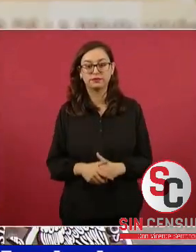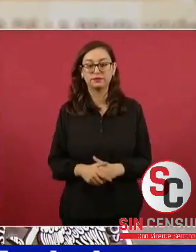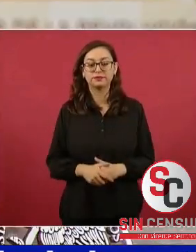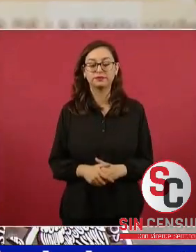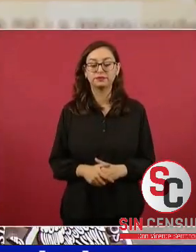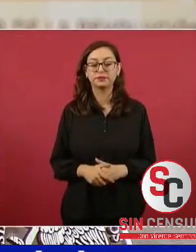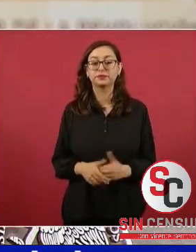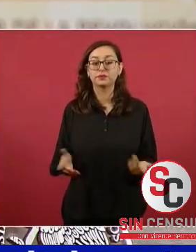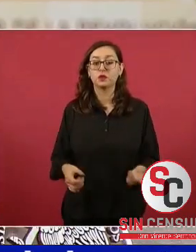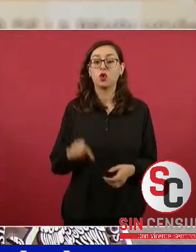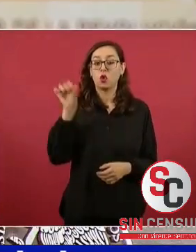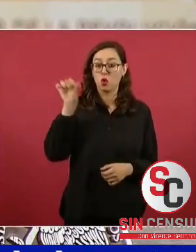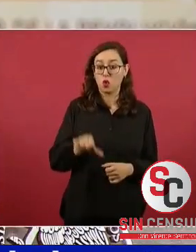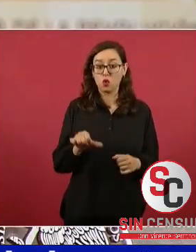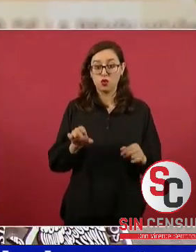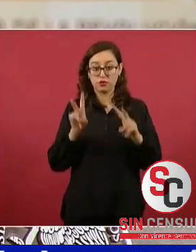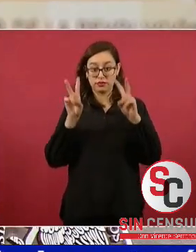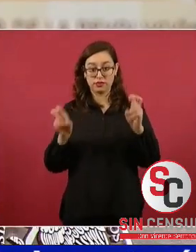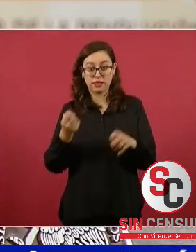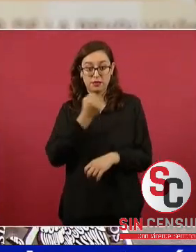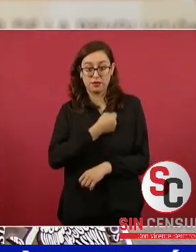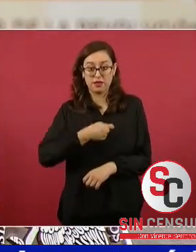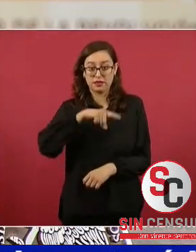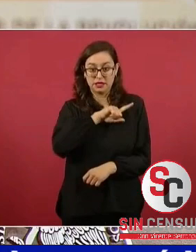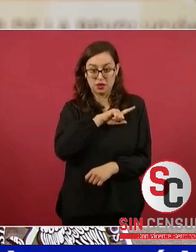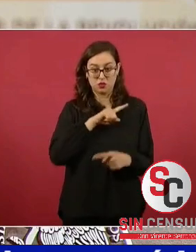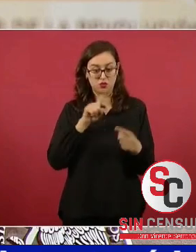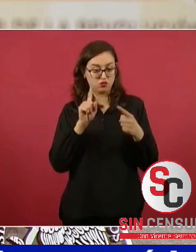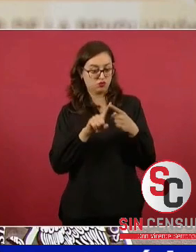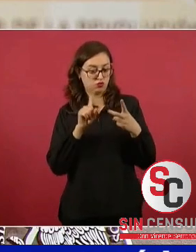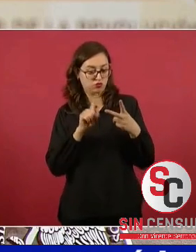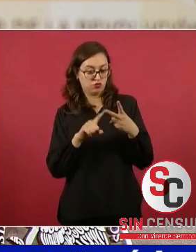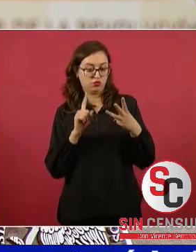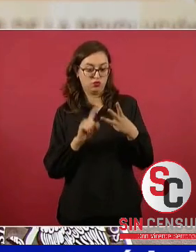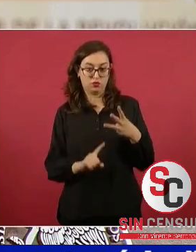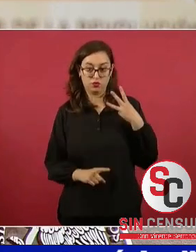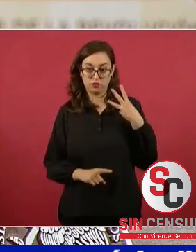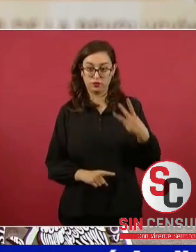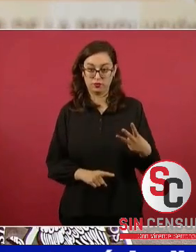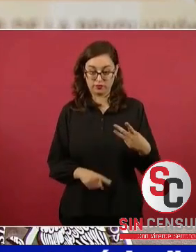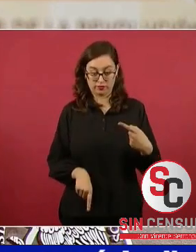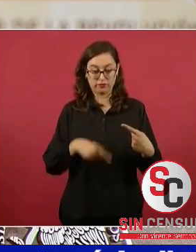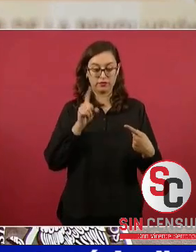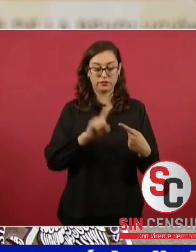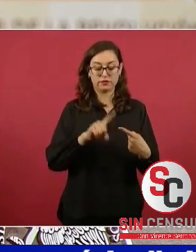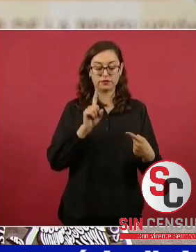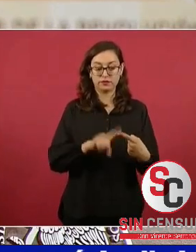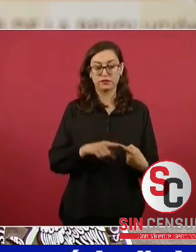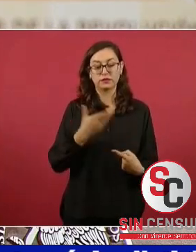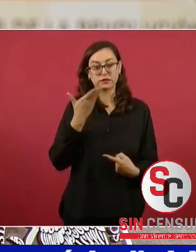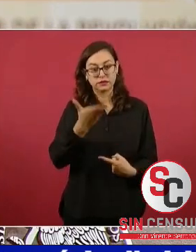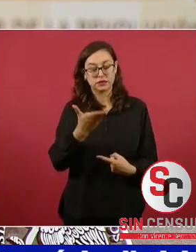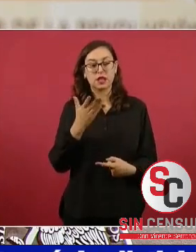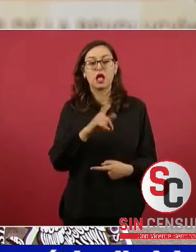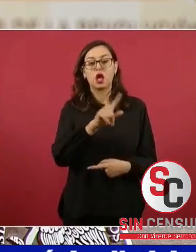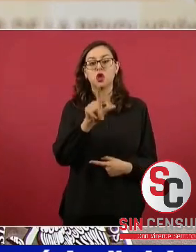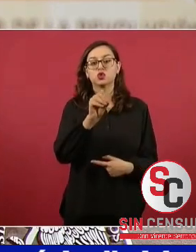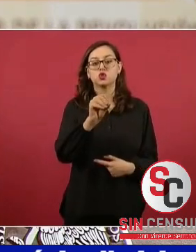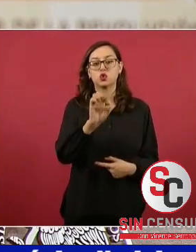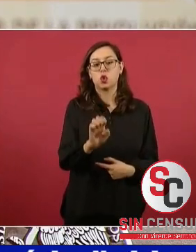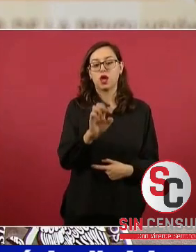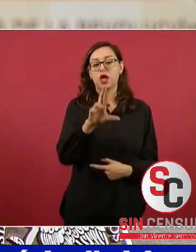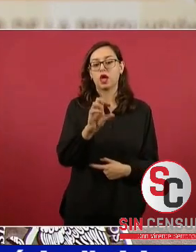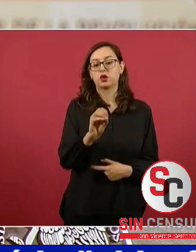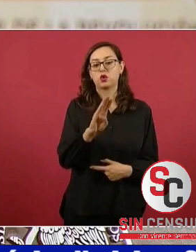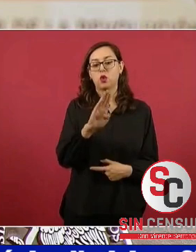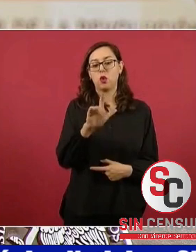les informaremos tres en general. En principio, el maestro Zoé Robledo continuará informando